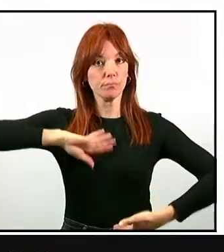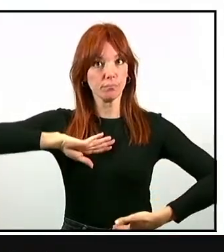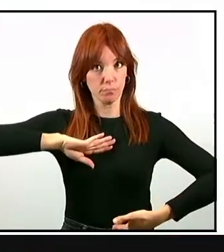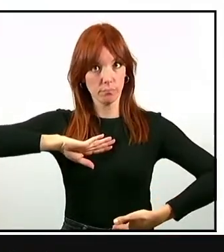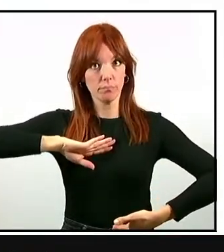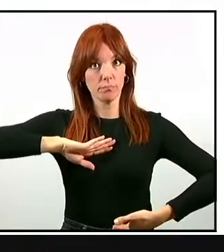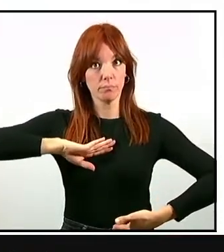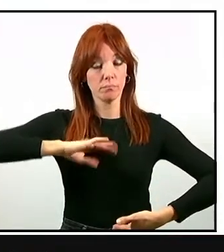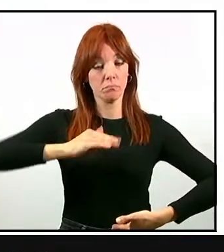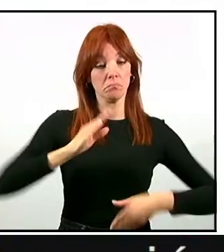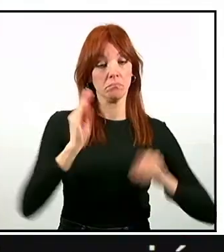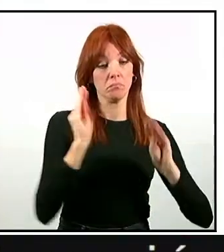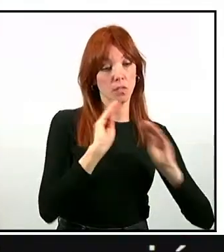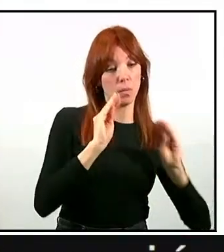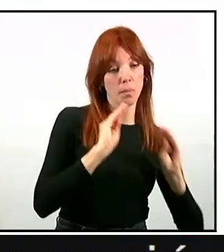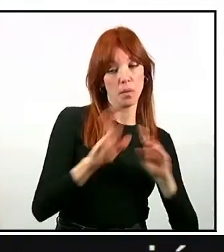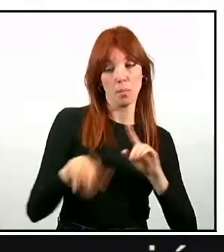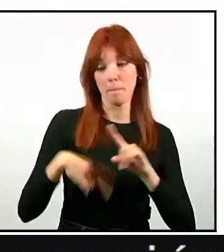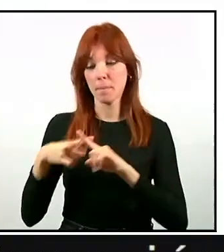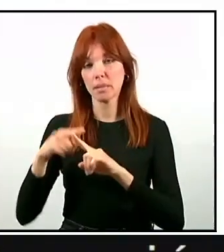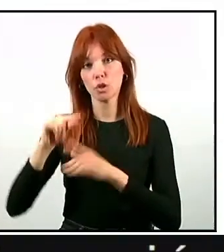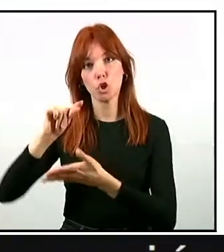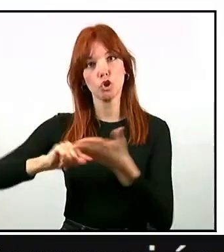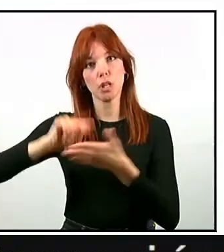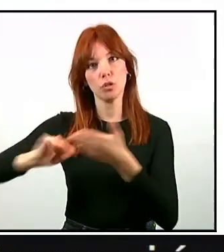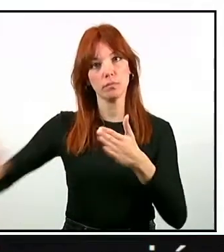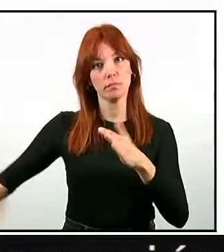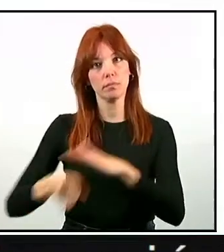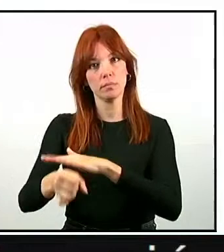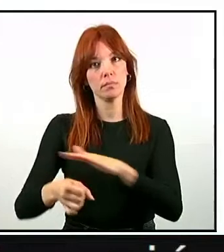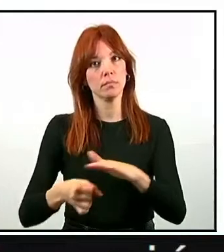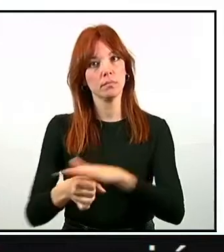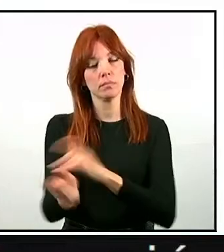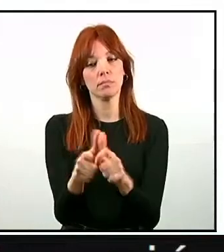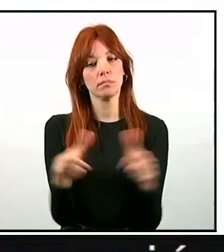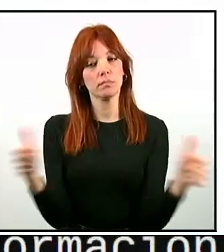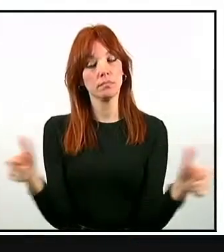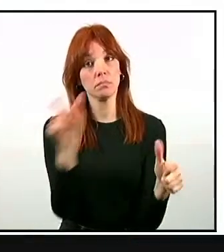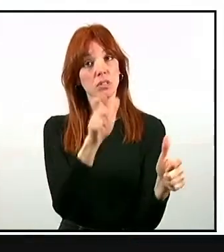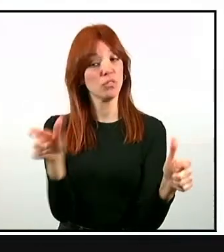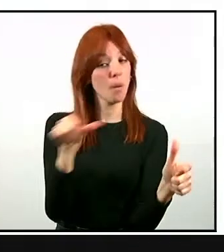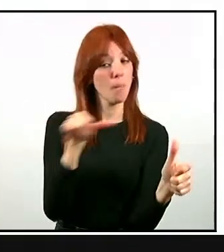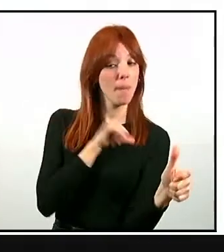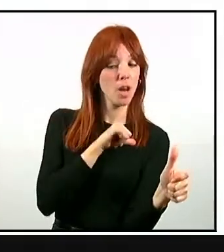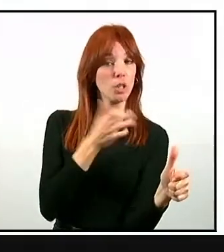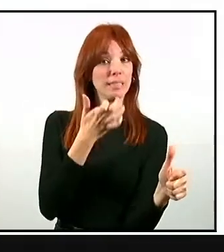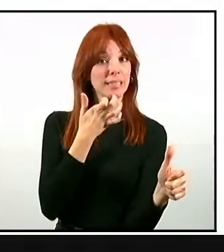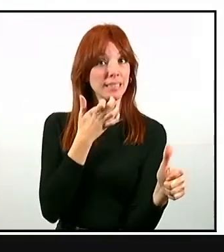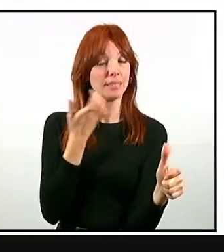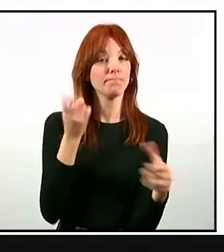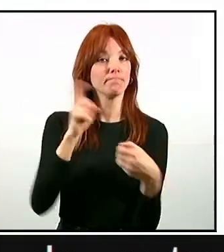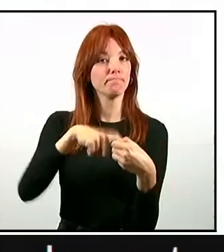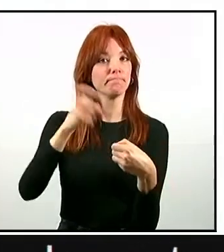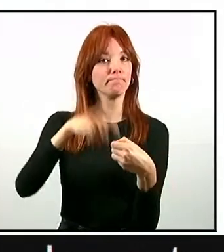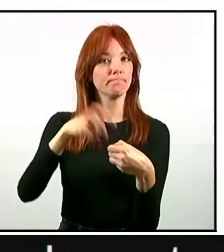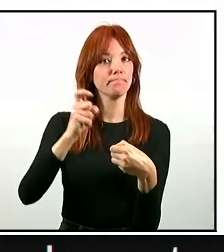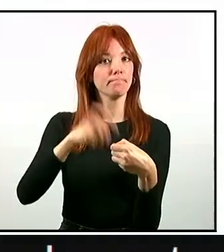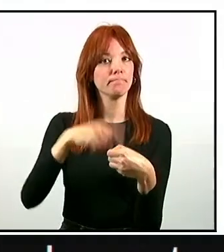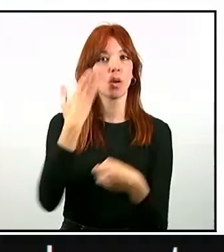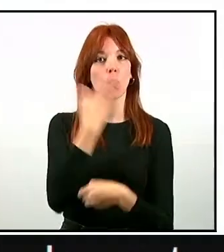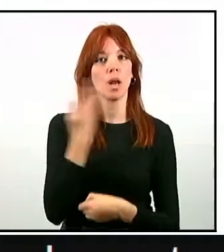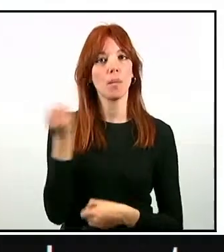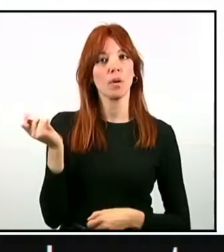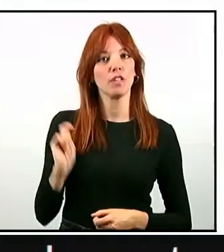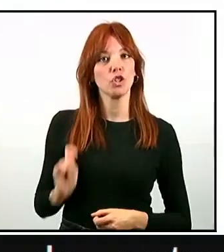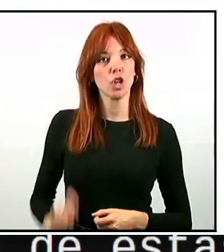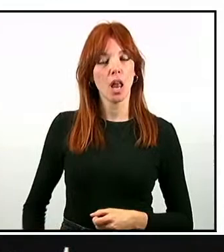uniendo la formación con la contratación para aquellos desempleados que vayan a formar parte de estas escuelas profesionales y